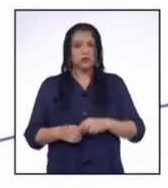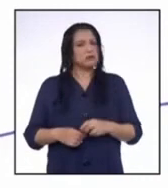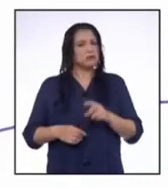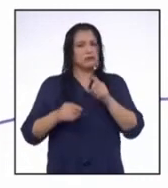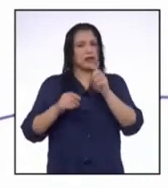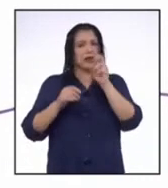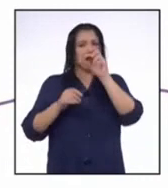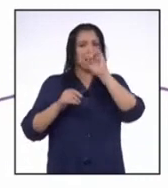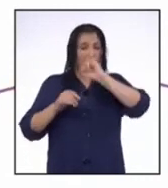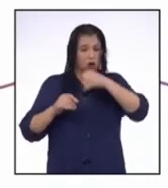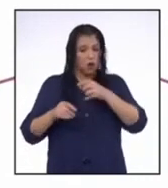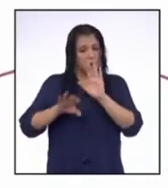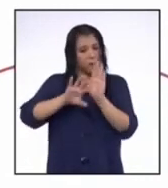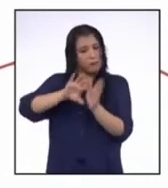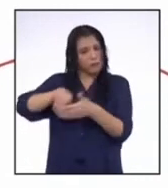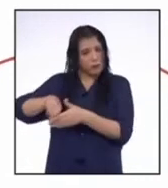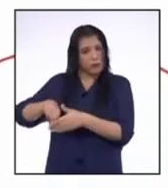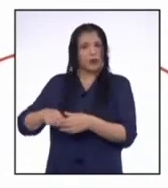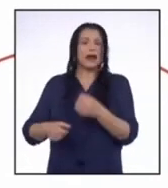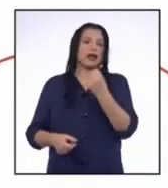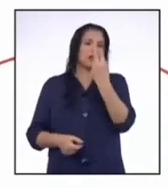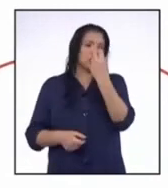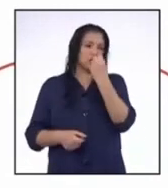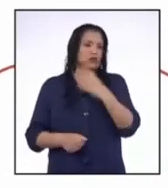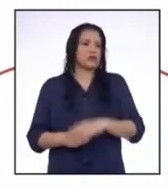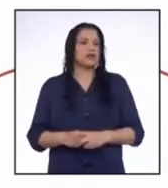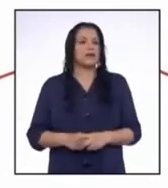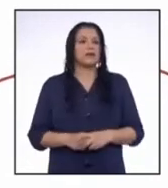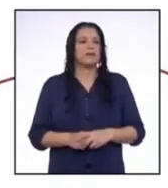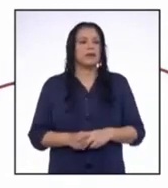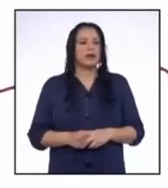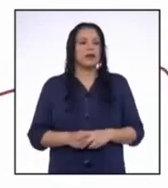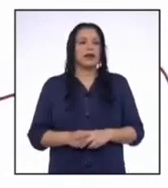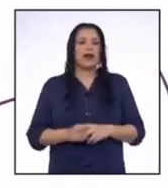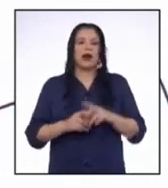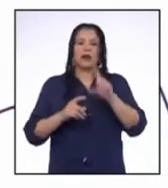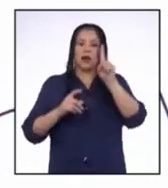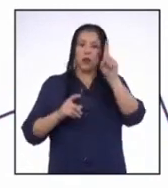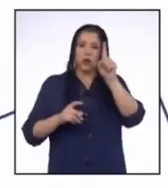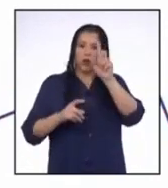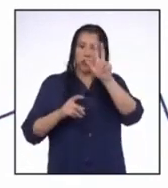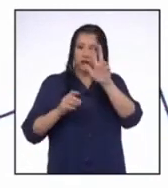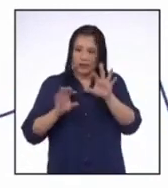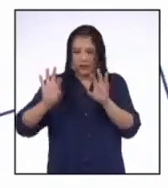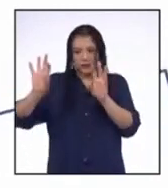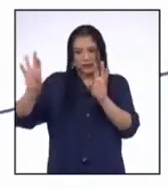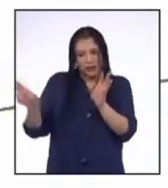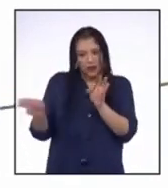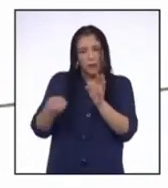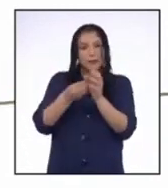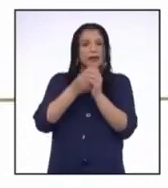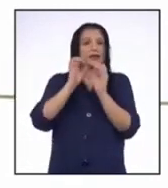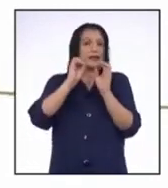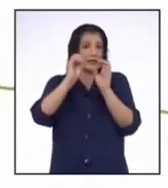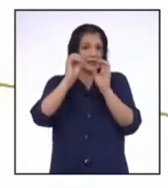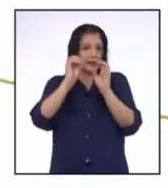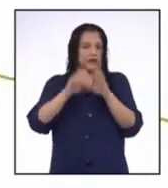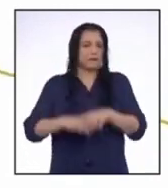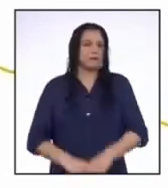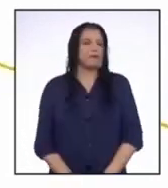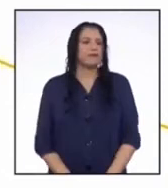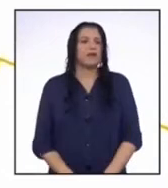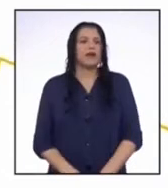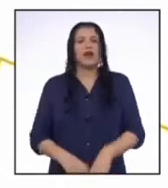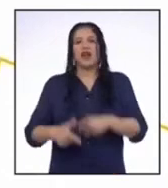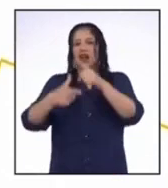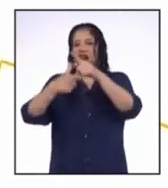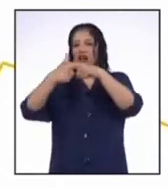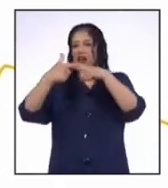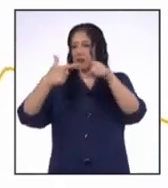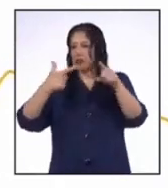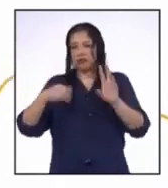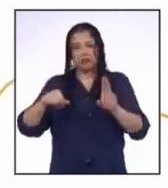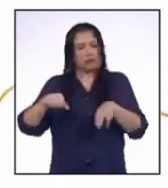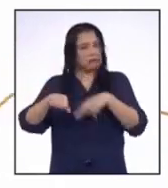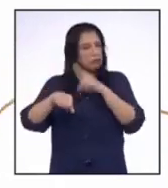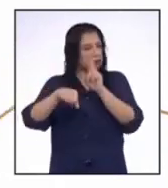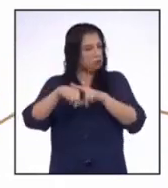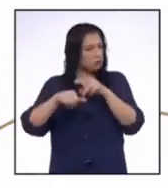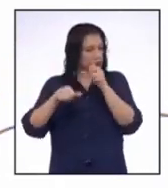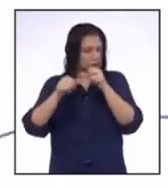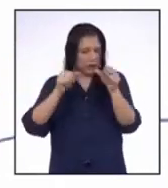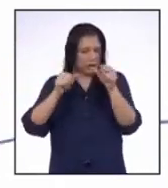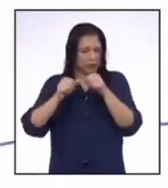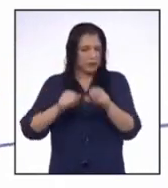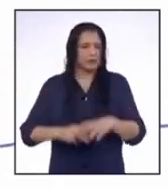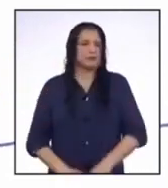12. Luego se añade un 0 al dividendo, porque el divisor tiene una cifra decimal. Y hacemos la división como si fueran